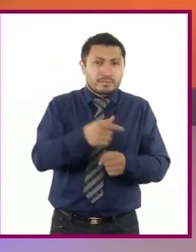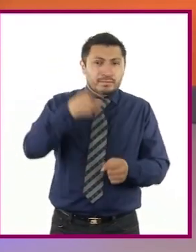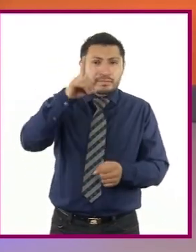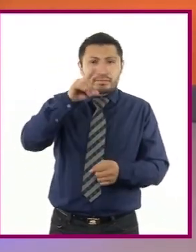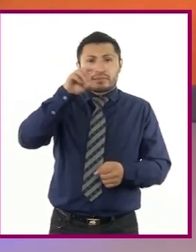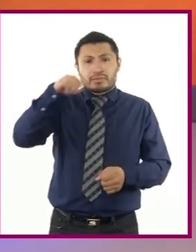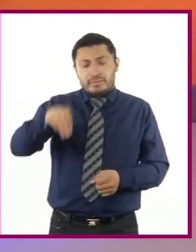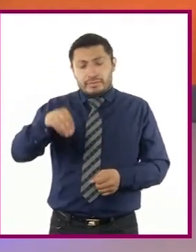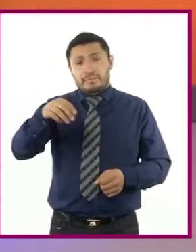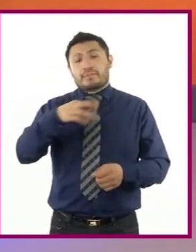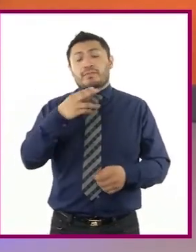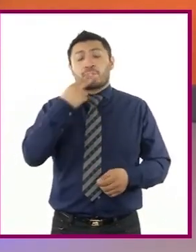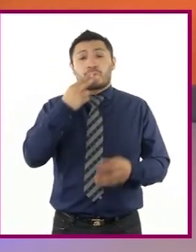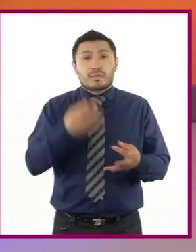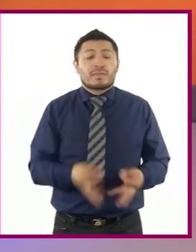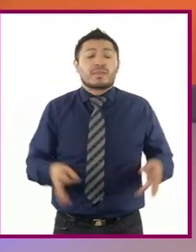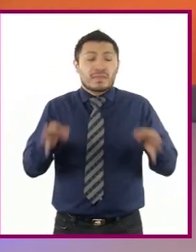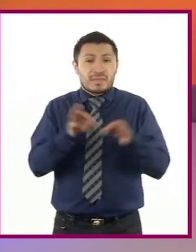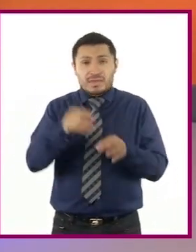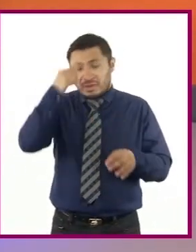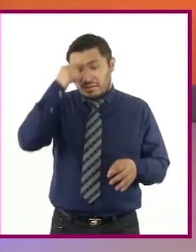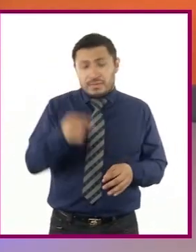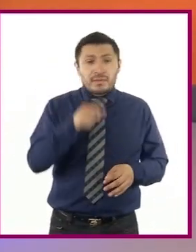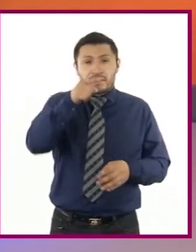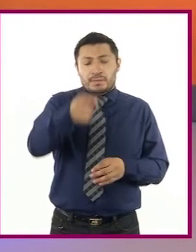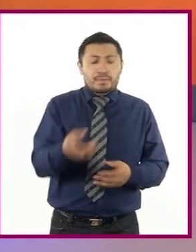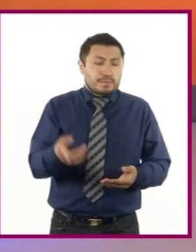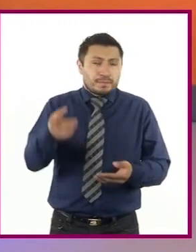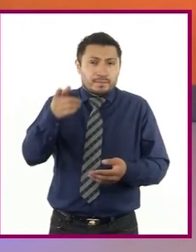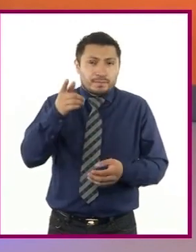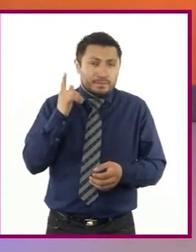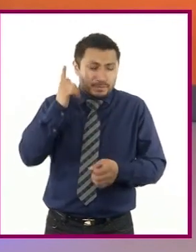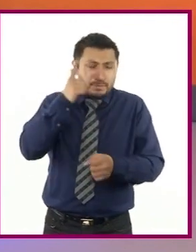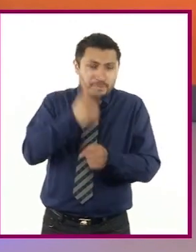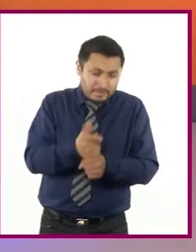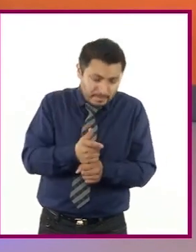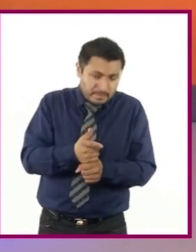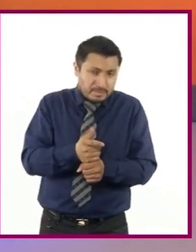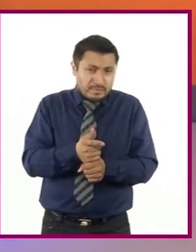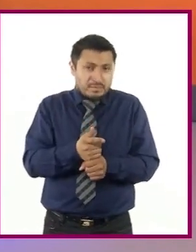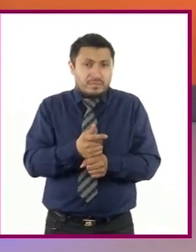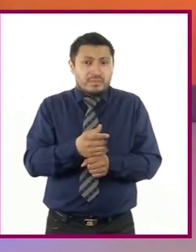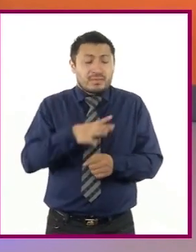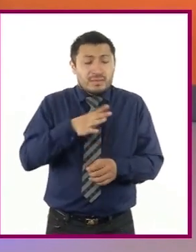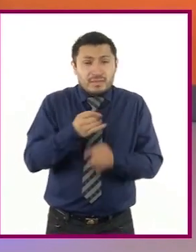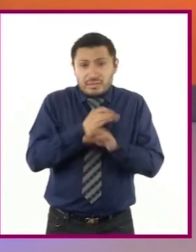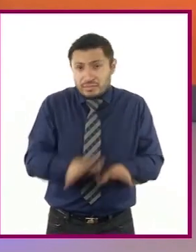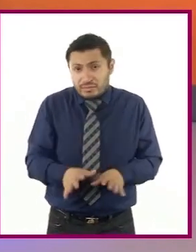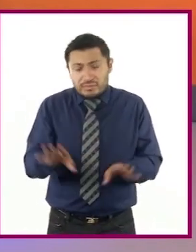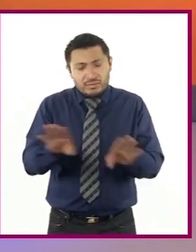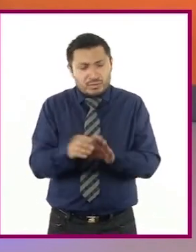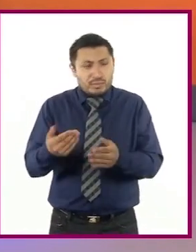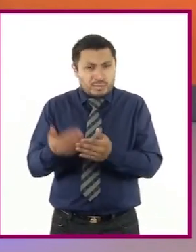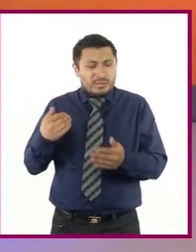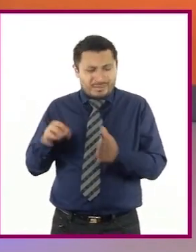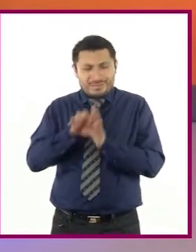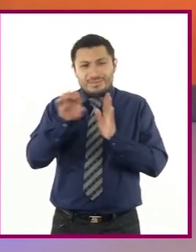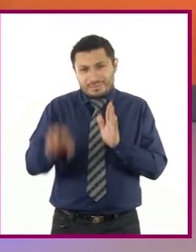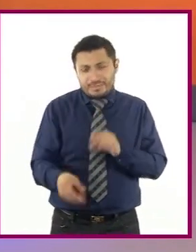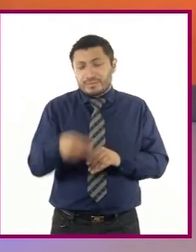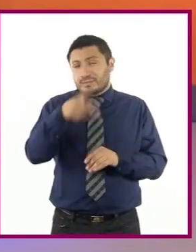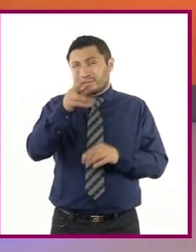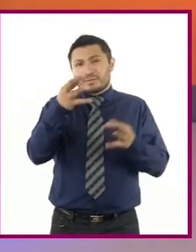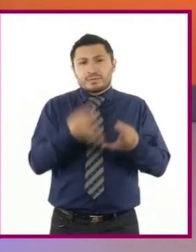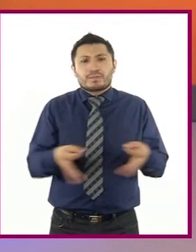tomar decisiones importantes que estén basadas en datos, como la de la situación que resolvimos. Sin embargo,